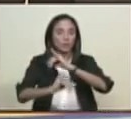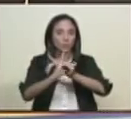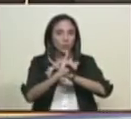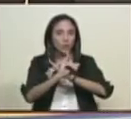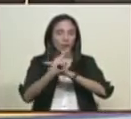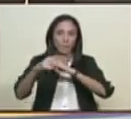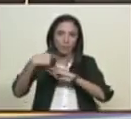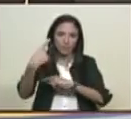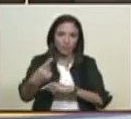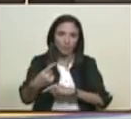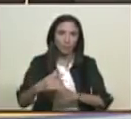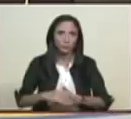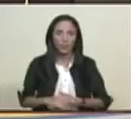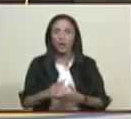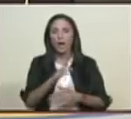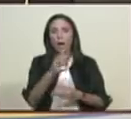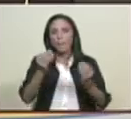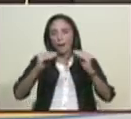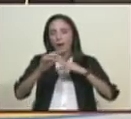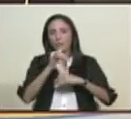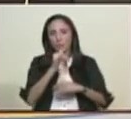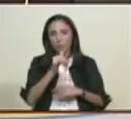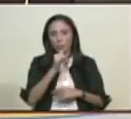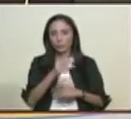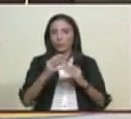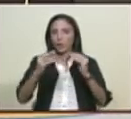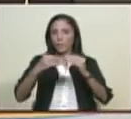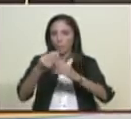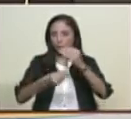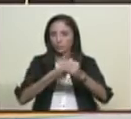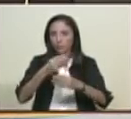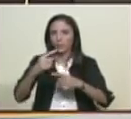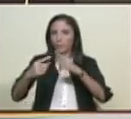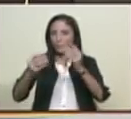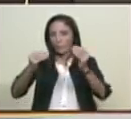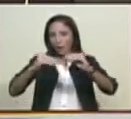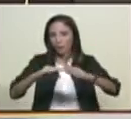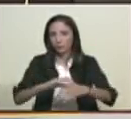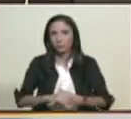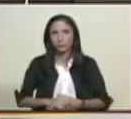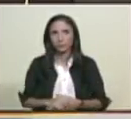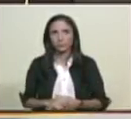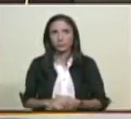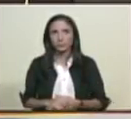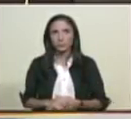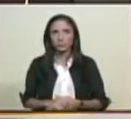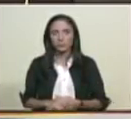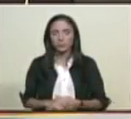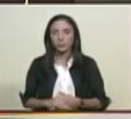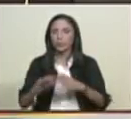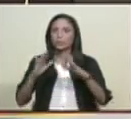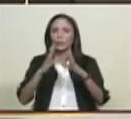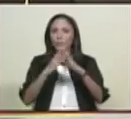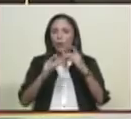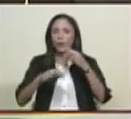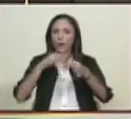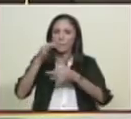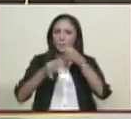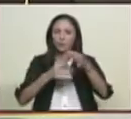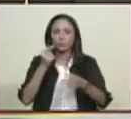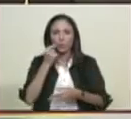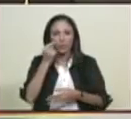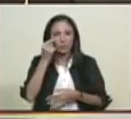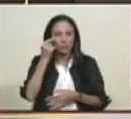y voy a hacer otro conjunto de anuncios sobre los anuncios que hizo el presidente Santos, cómo